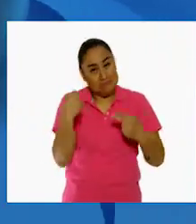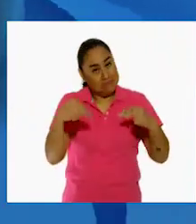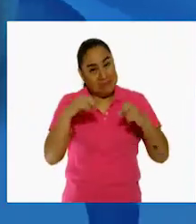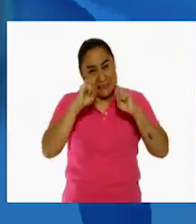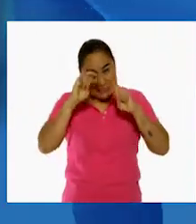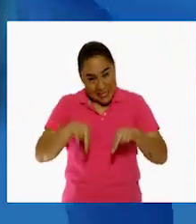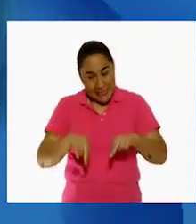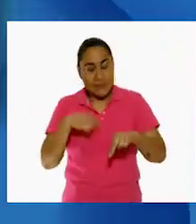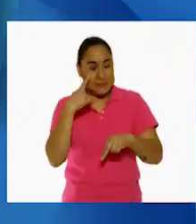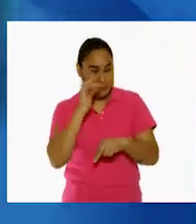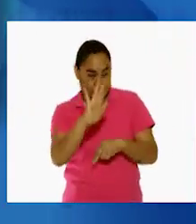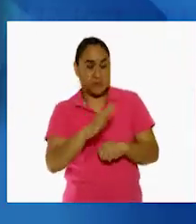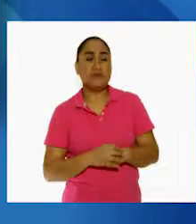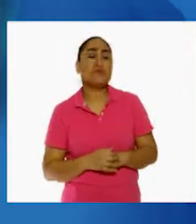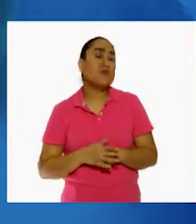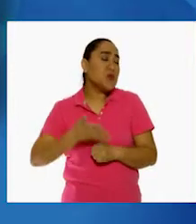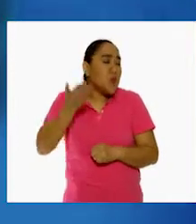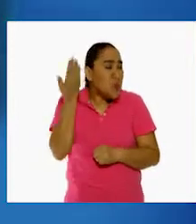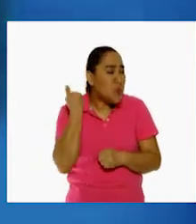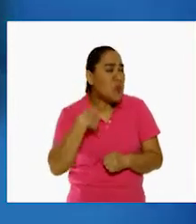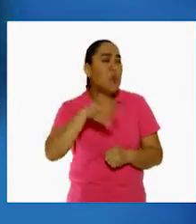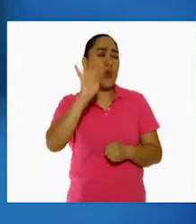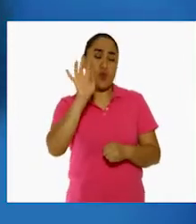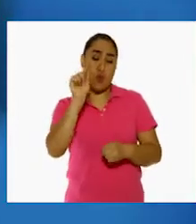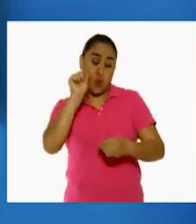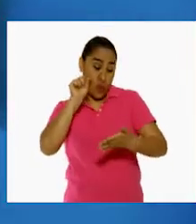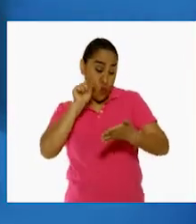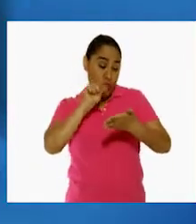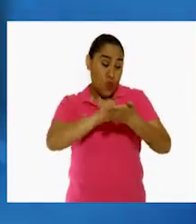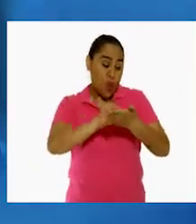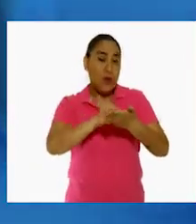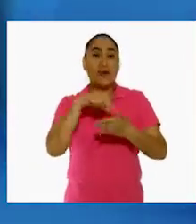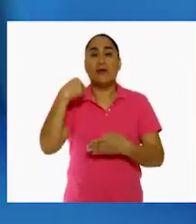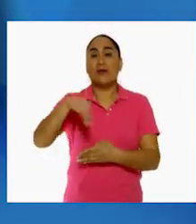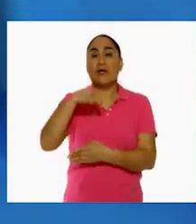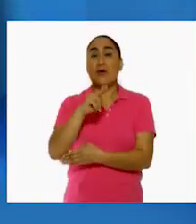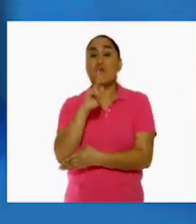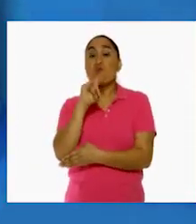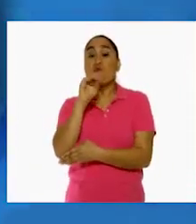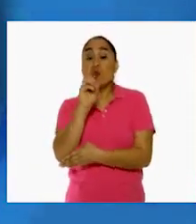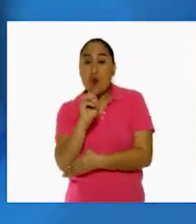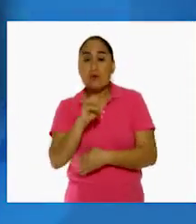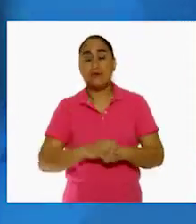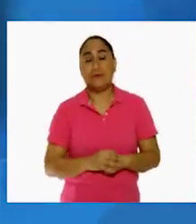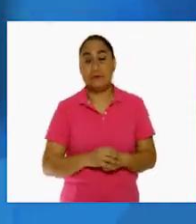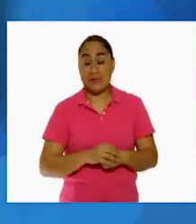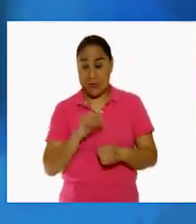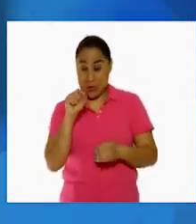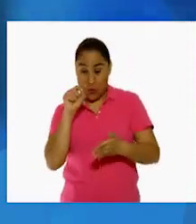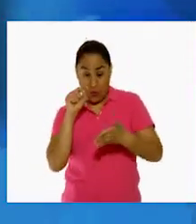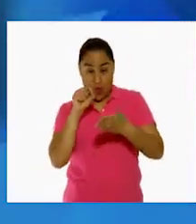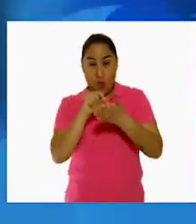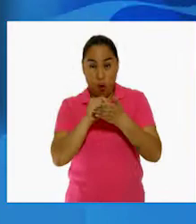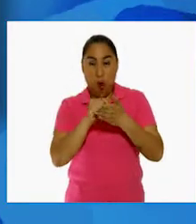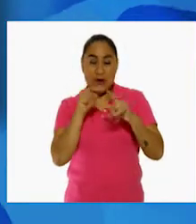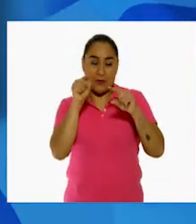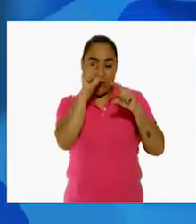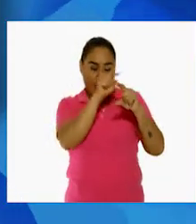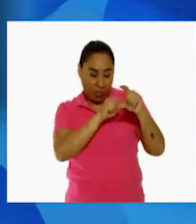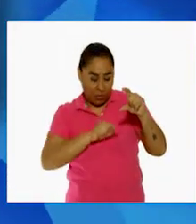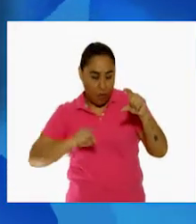así: había una vez un punto llamado Punto. Punto era redondo y